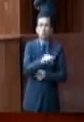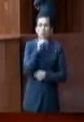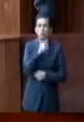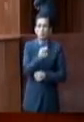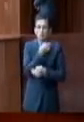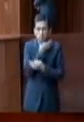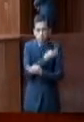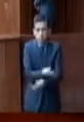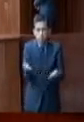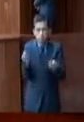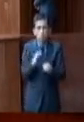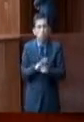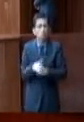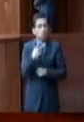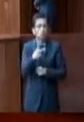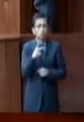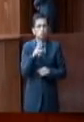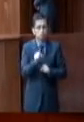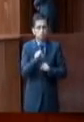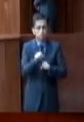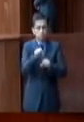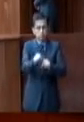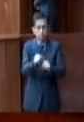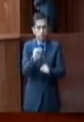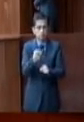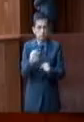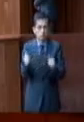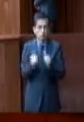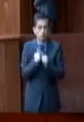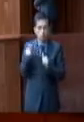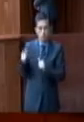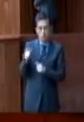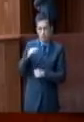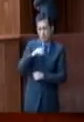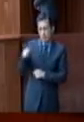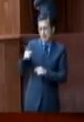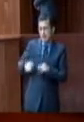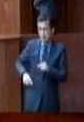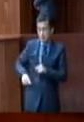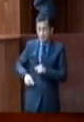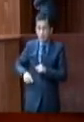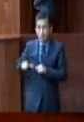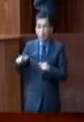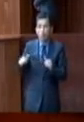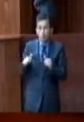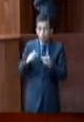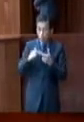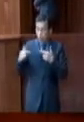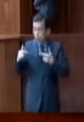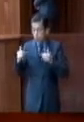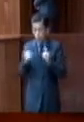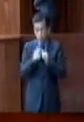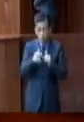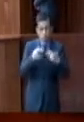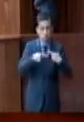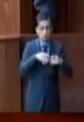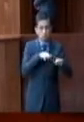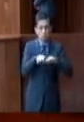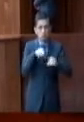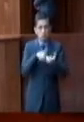sindicales entre esta relación laboral entre el estado sus trabajadores